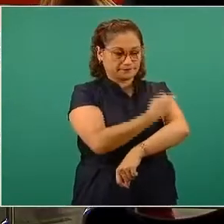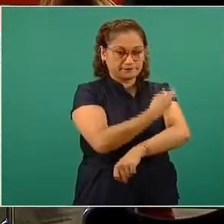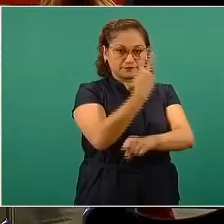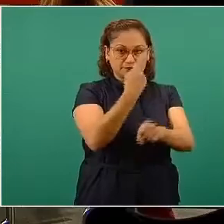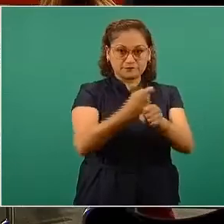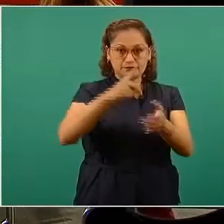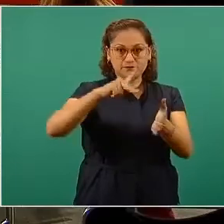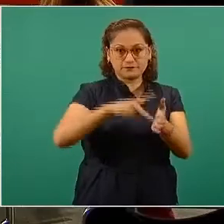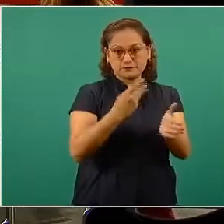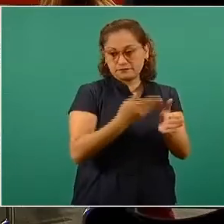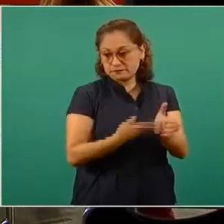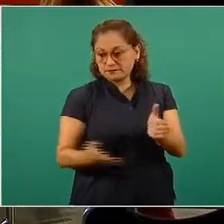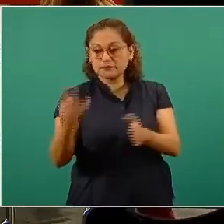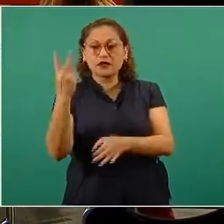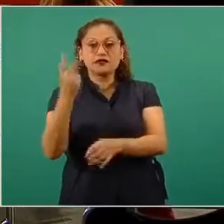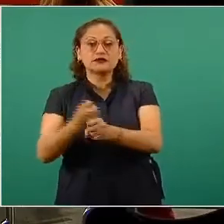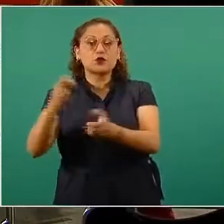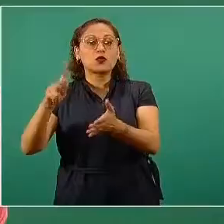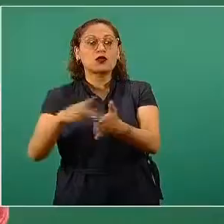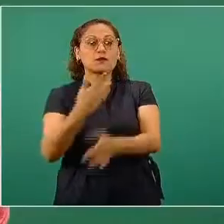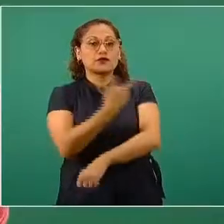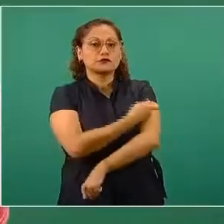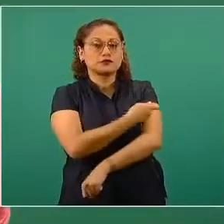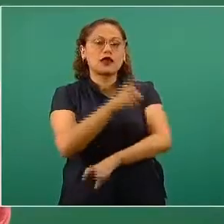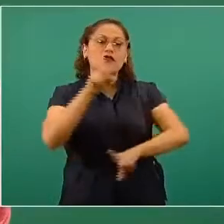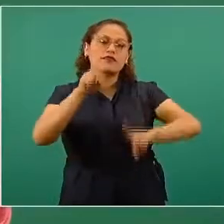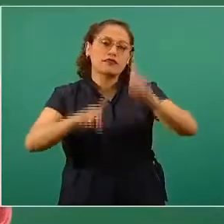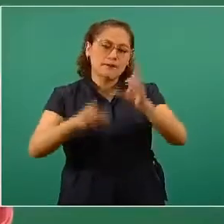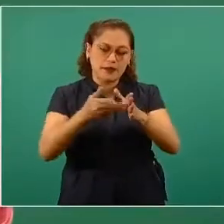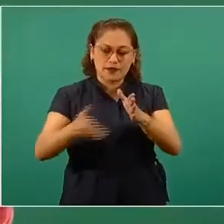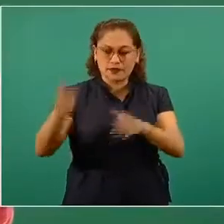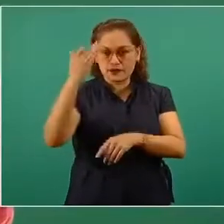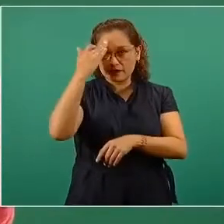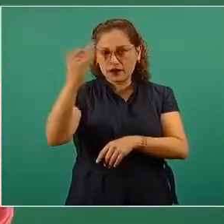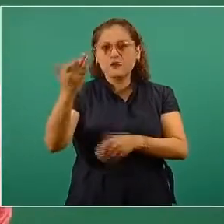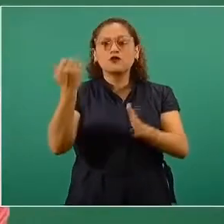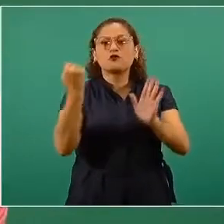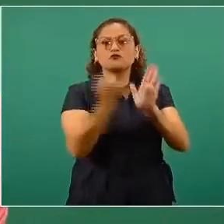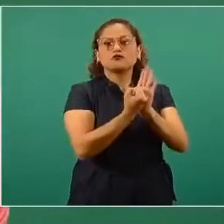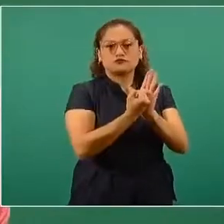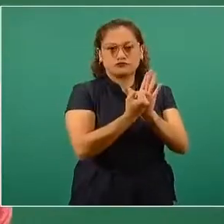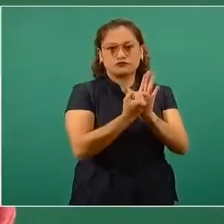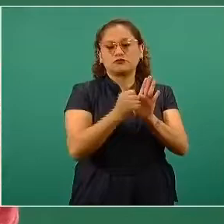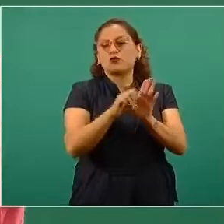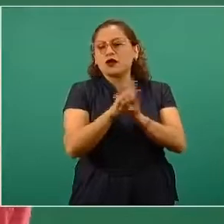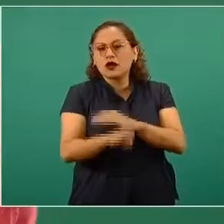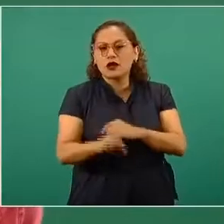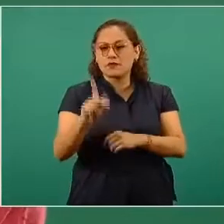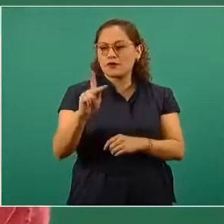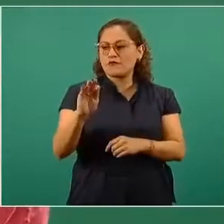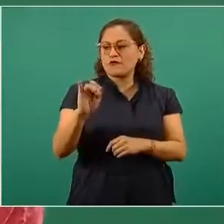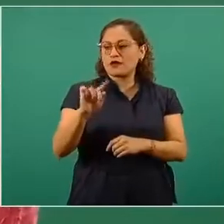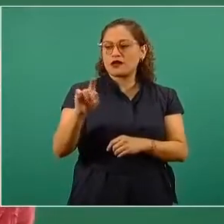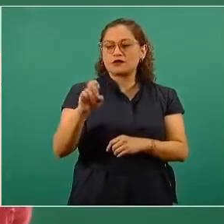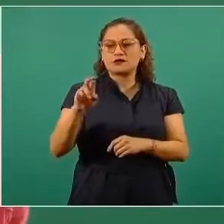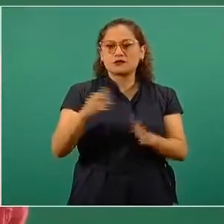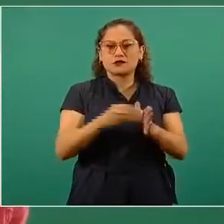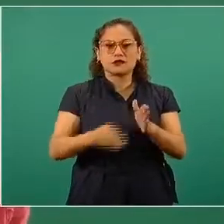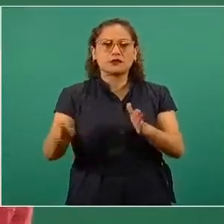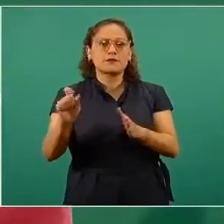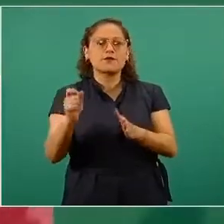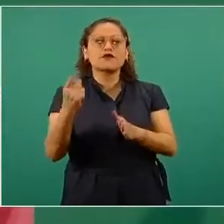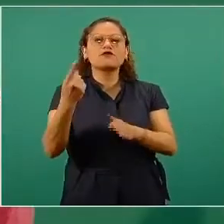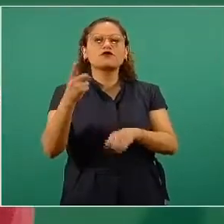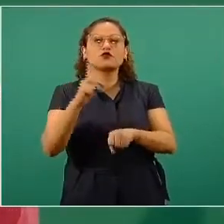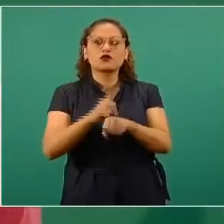la segunda dosis varía de vacuna a vacuna. Por ejemplo, Pfizer son 21 días, pero puede ser hasta 35